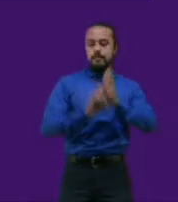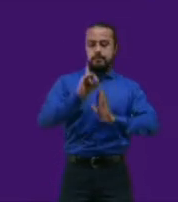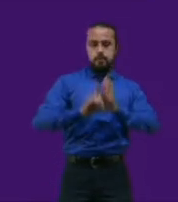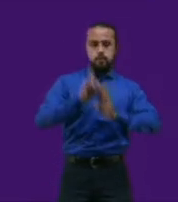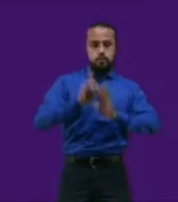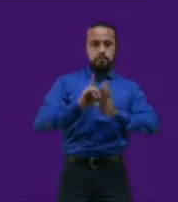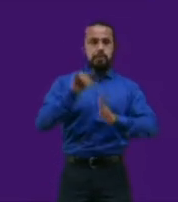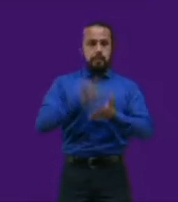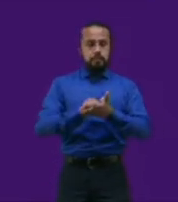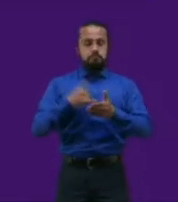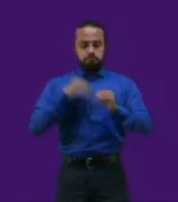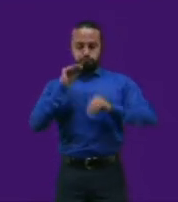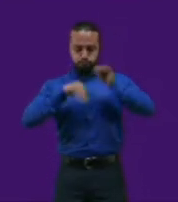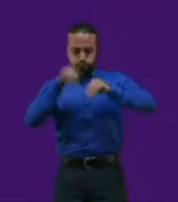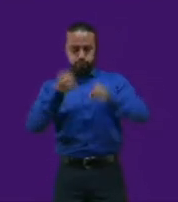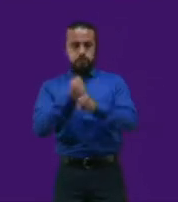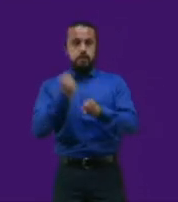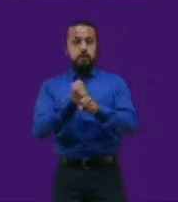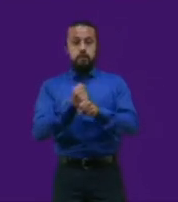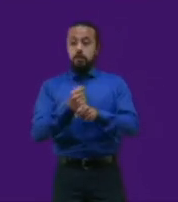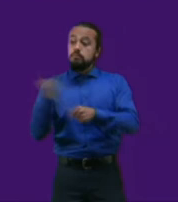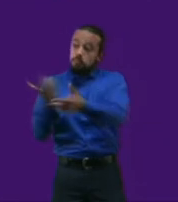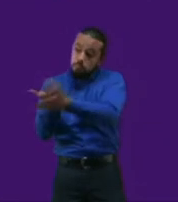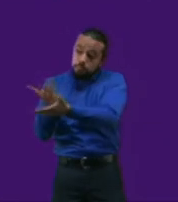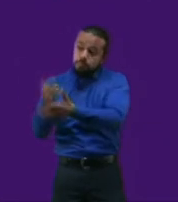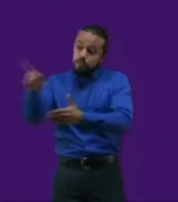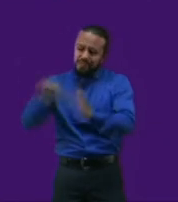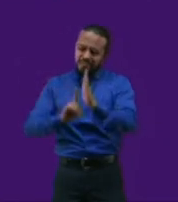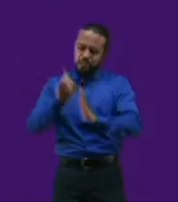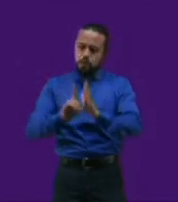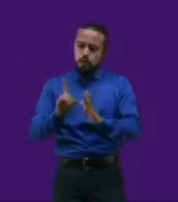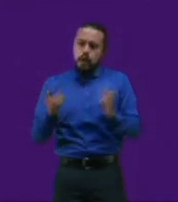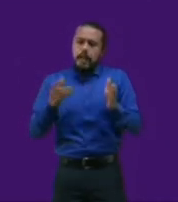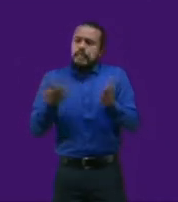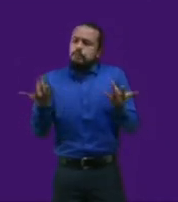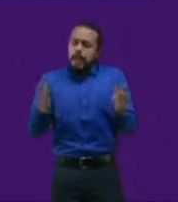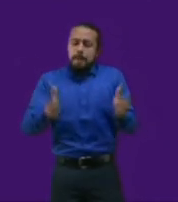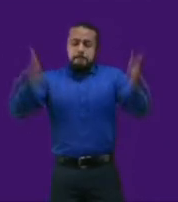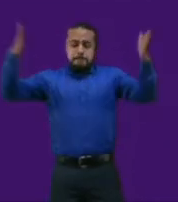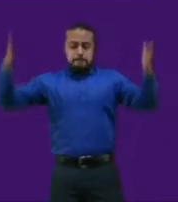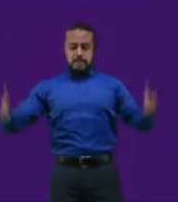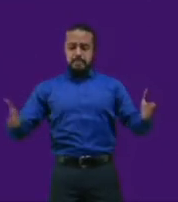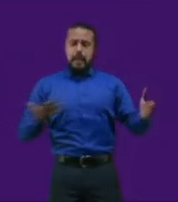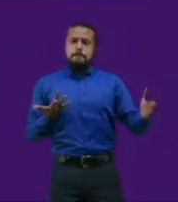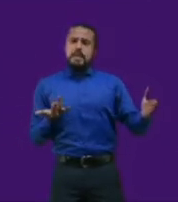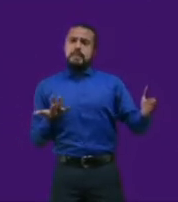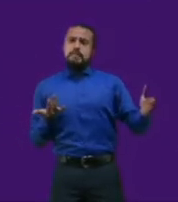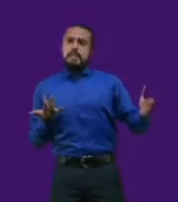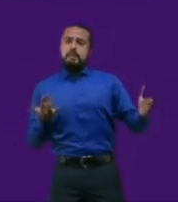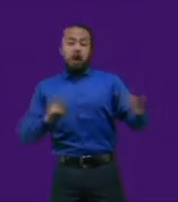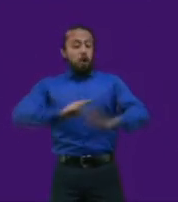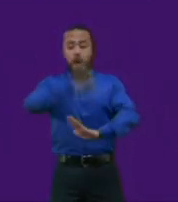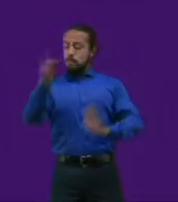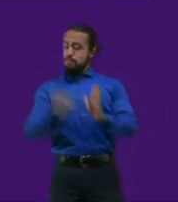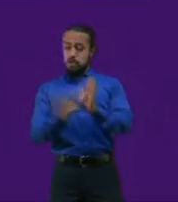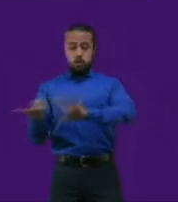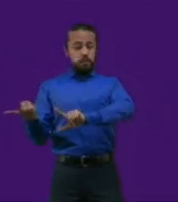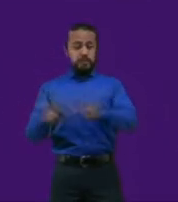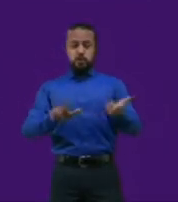Hay otra recomendación, si está en etapa de desarrollo, es no esperar hasta que tengan todo súper listo. Pueden